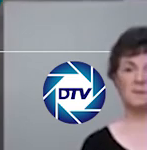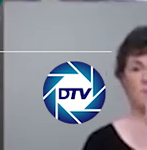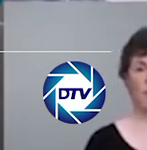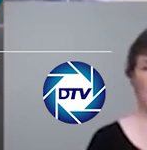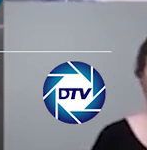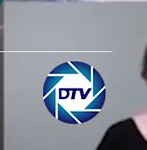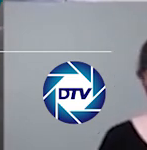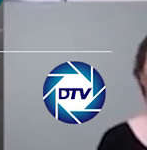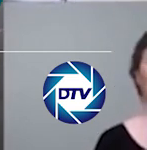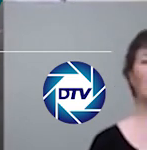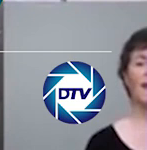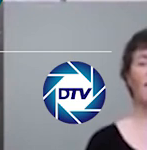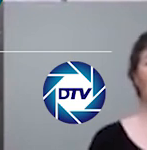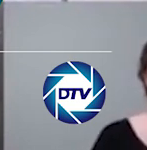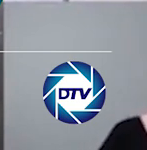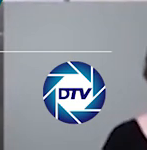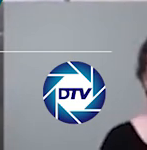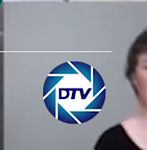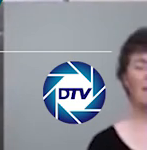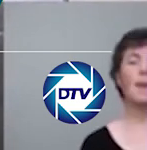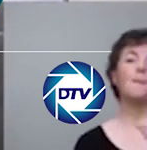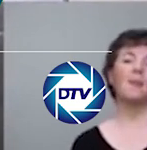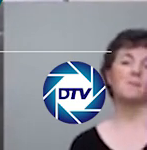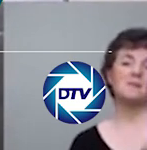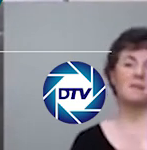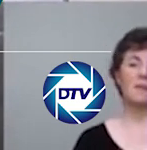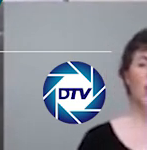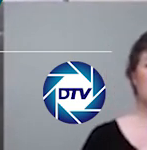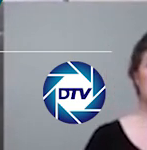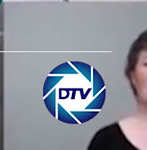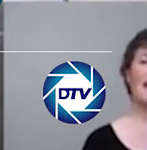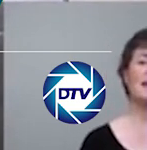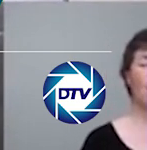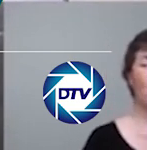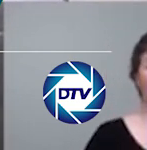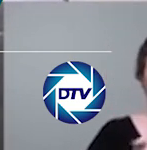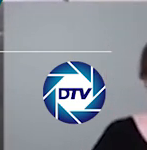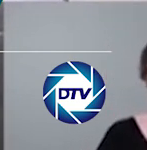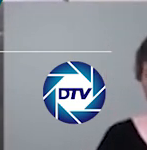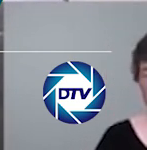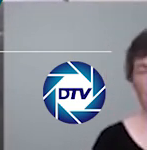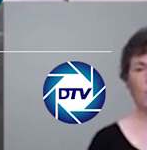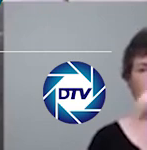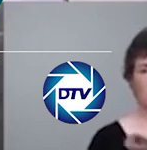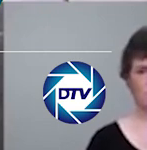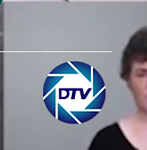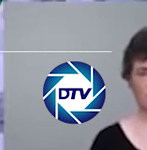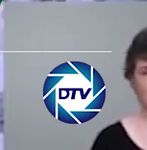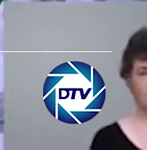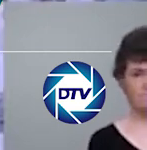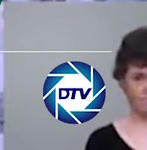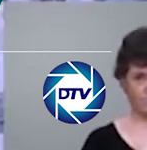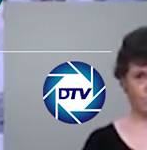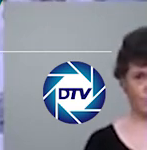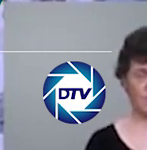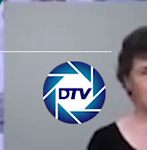gobiernos y está perfectamente estipulado y establecido. Lo paga usted o lo paga su partido. Ahora,